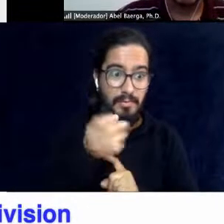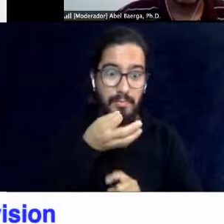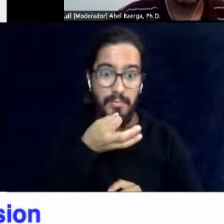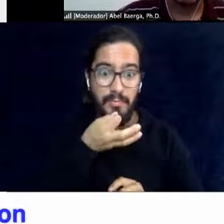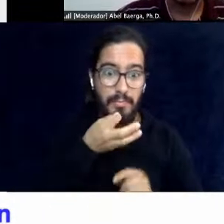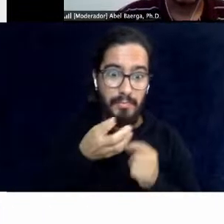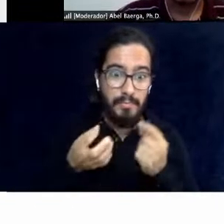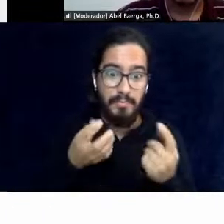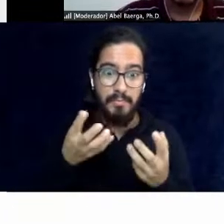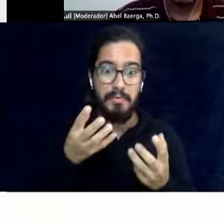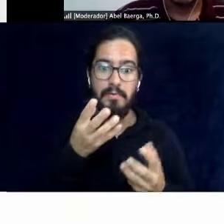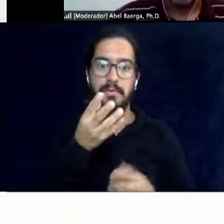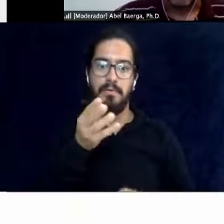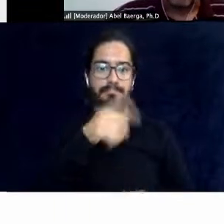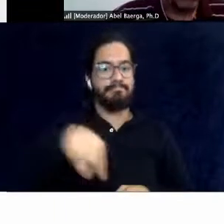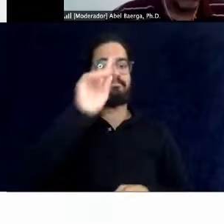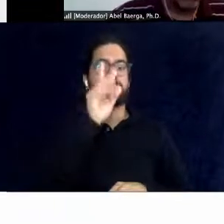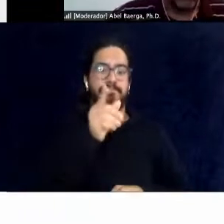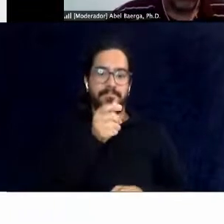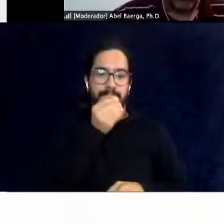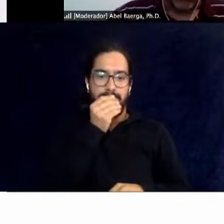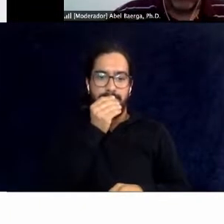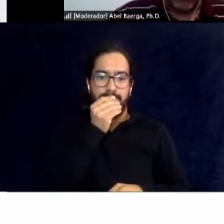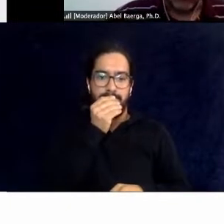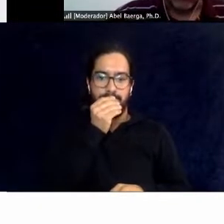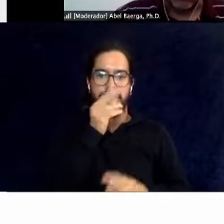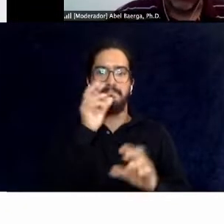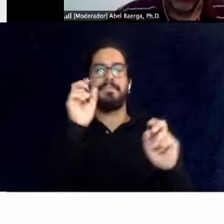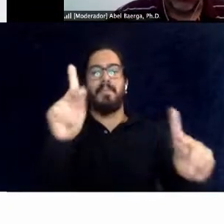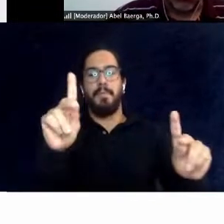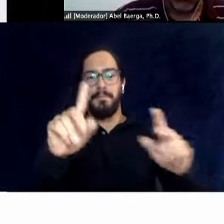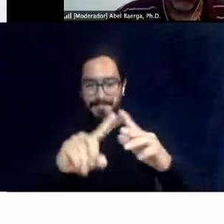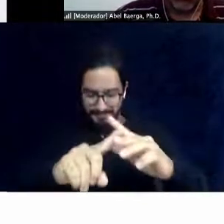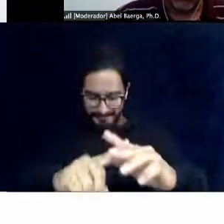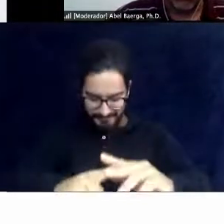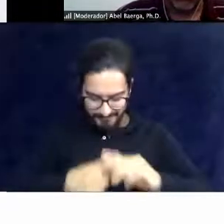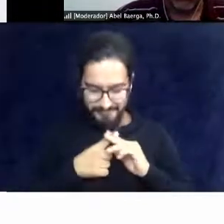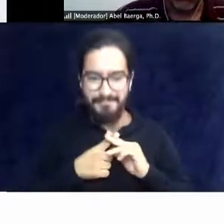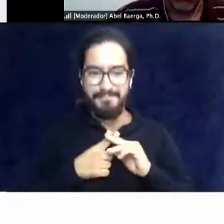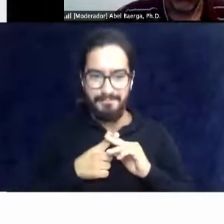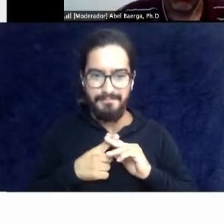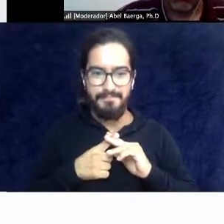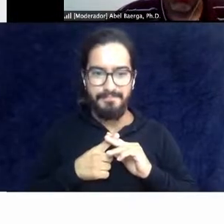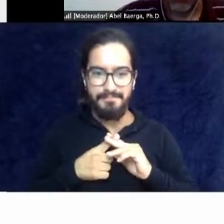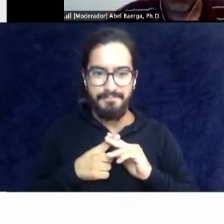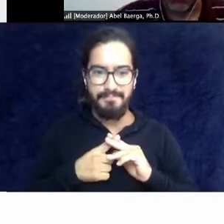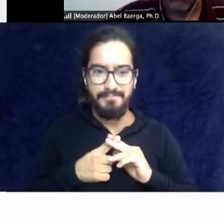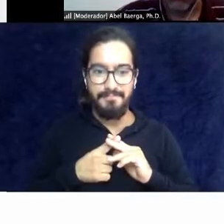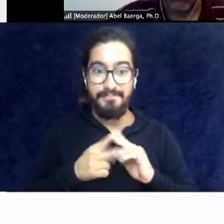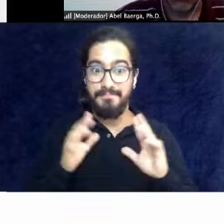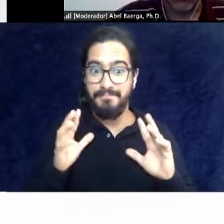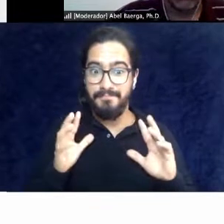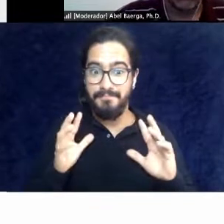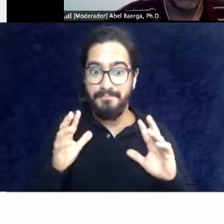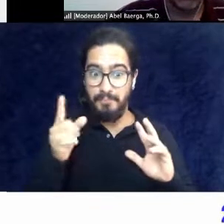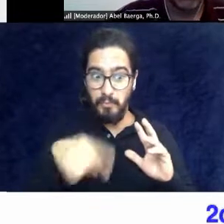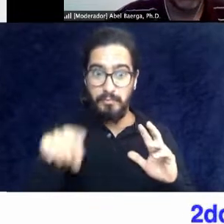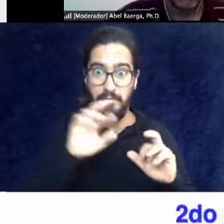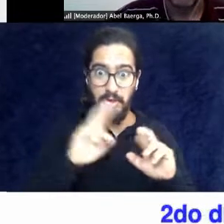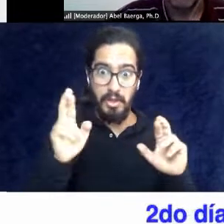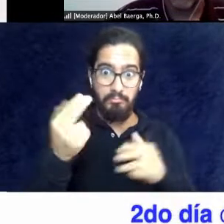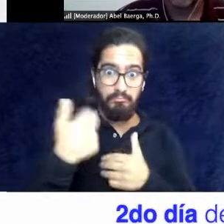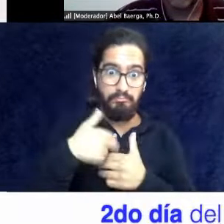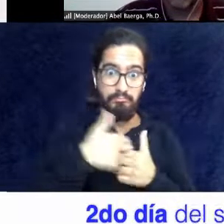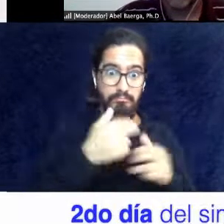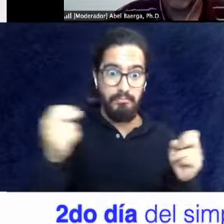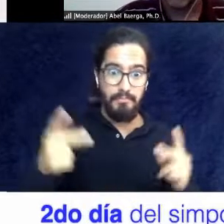Silencio, por favor. Bueno, comenzamos entonces con... Espero que estén todos aquí. Empezamos con